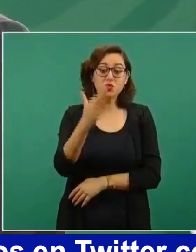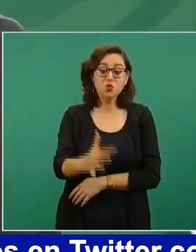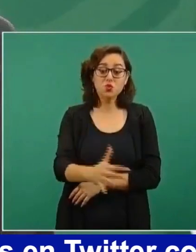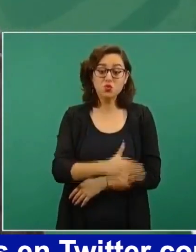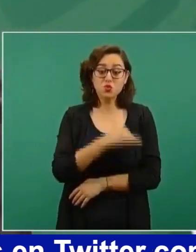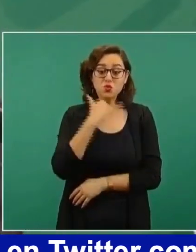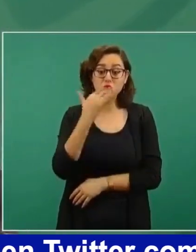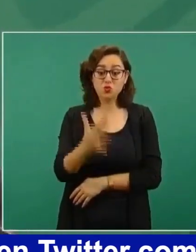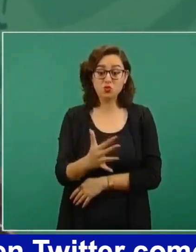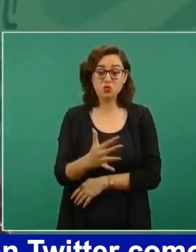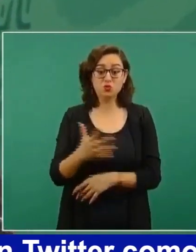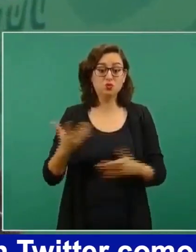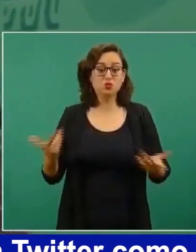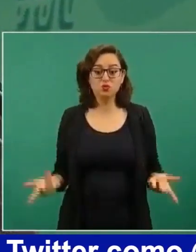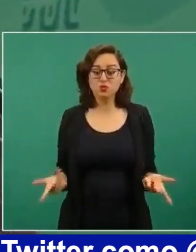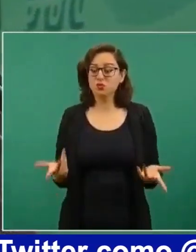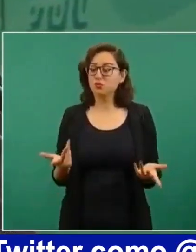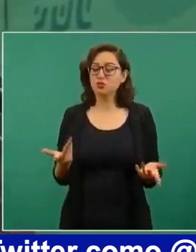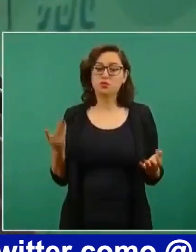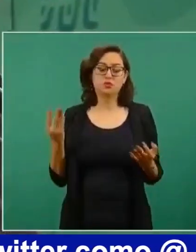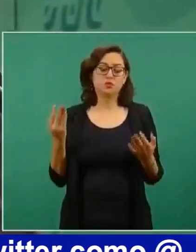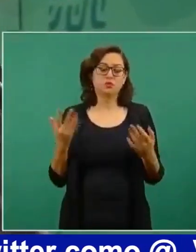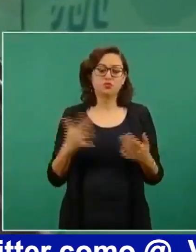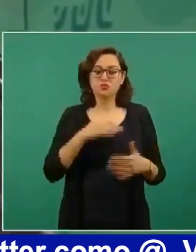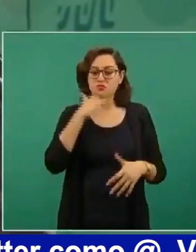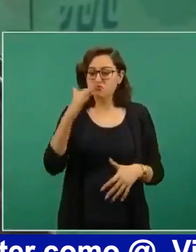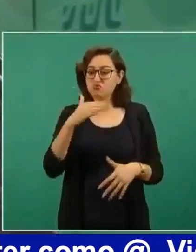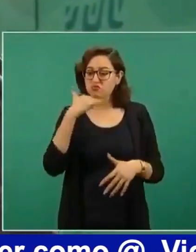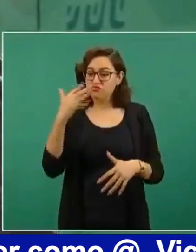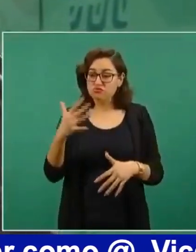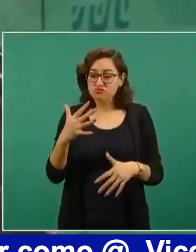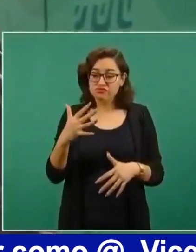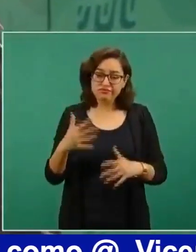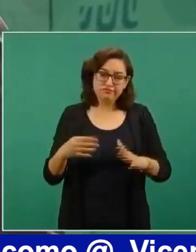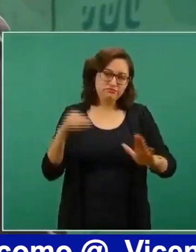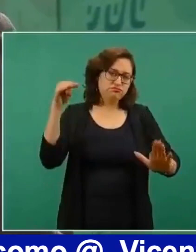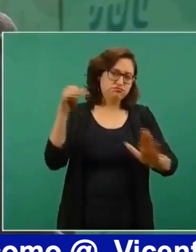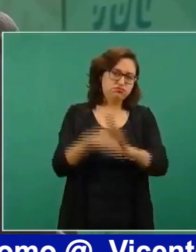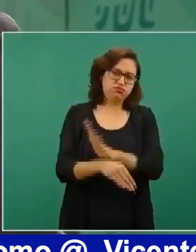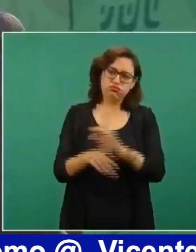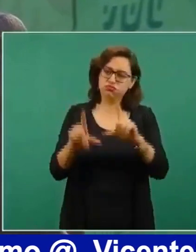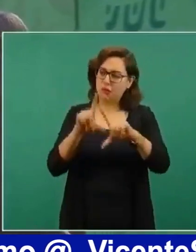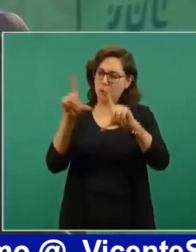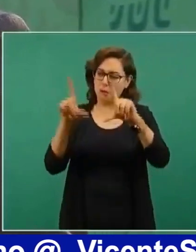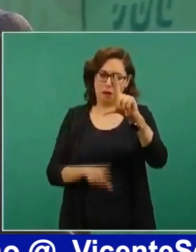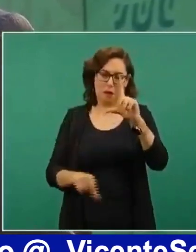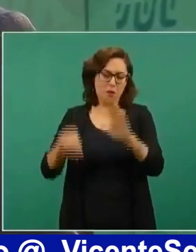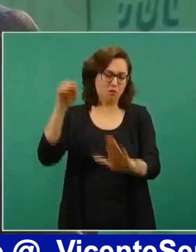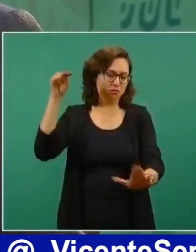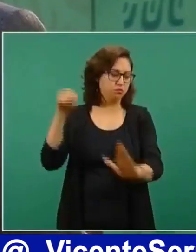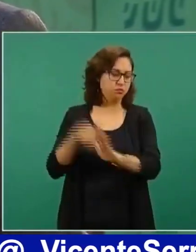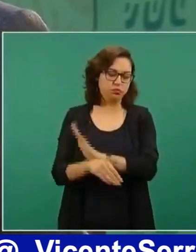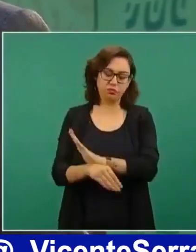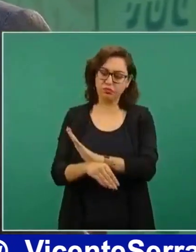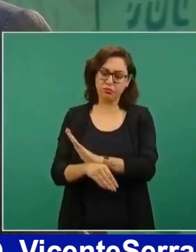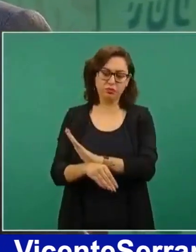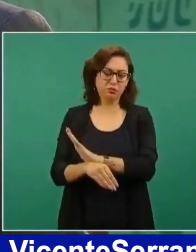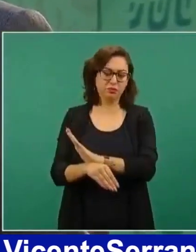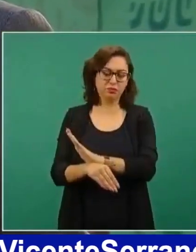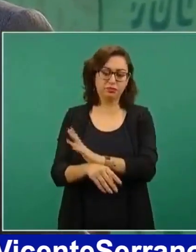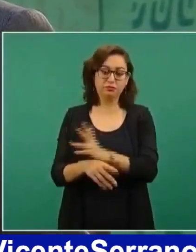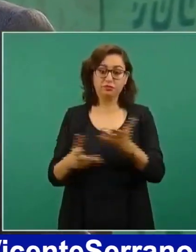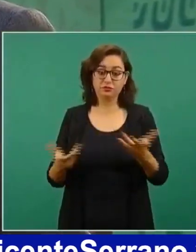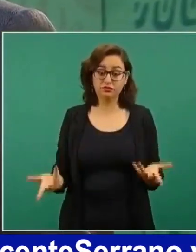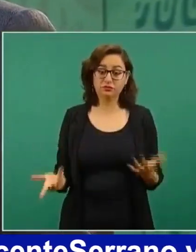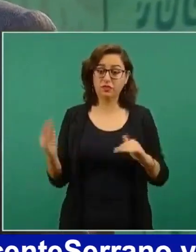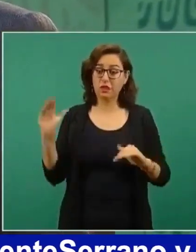que es lo que ha dado al traste con todo y es la causa principal, la corrupción, de